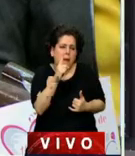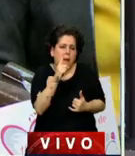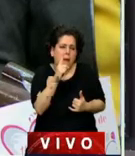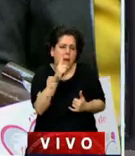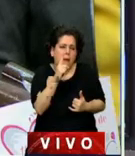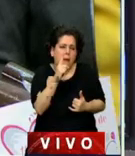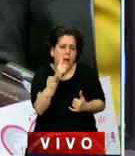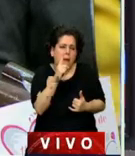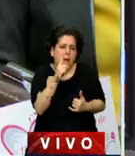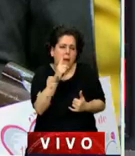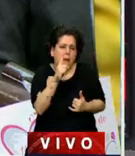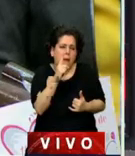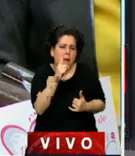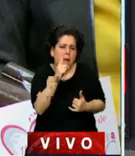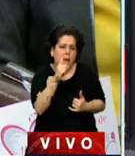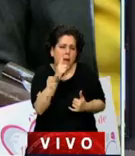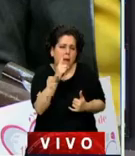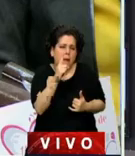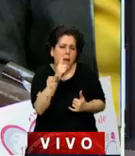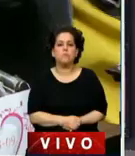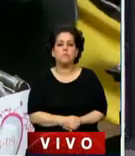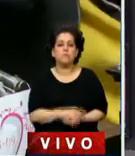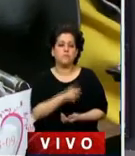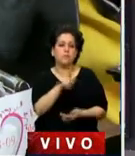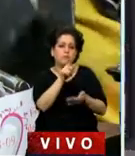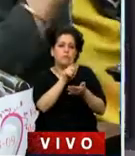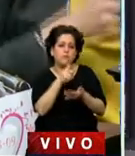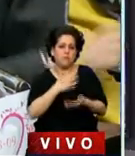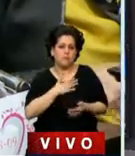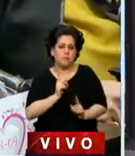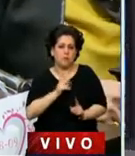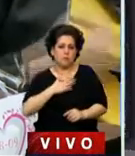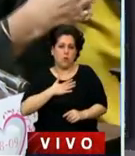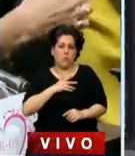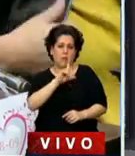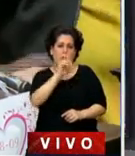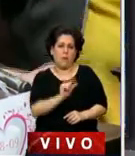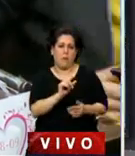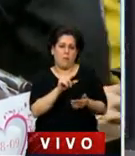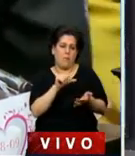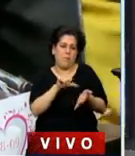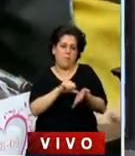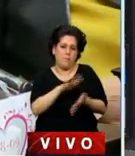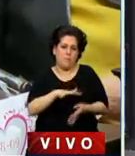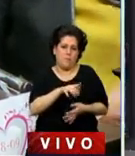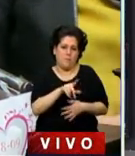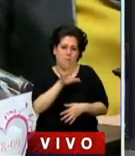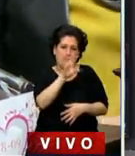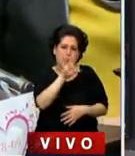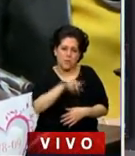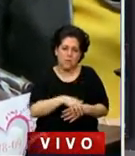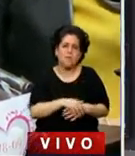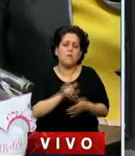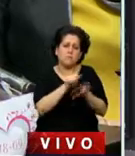estaban incluidos en el presupuesto nacional. Bueno, allí entre ellas están